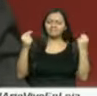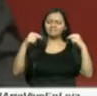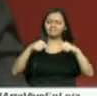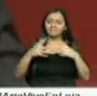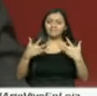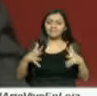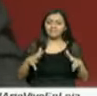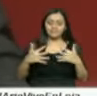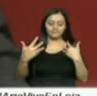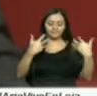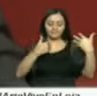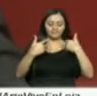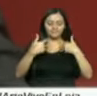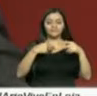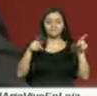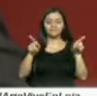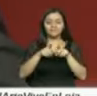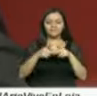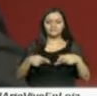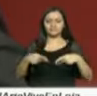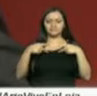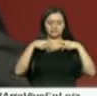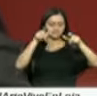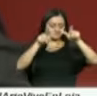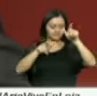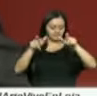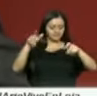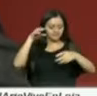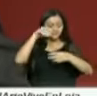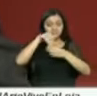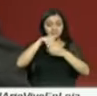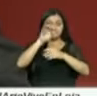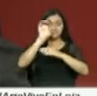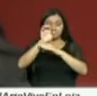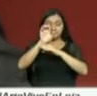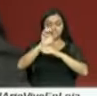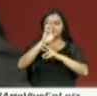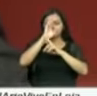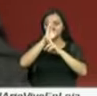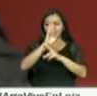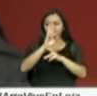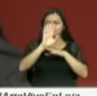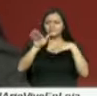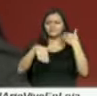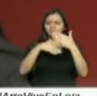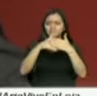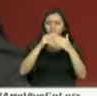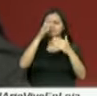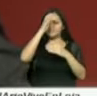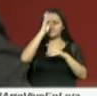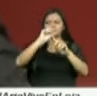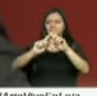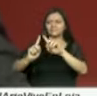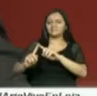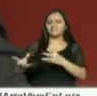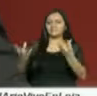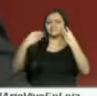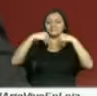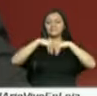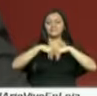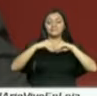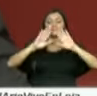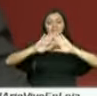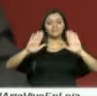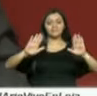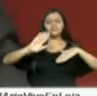del arte también vive la humanidad y que en el Ecuador se respira la cultura por doquier, que hemos